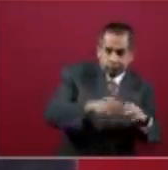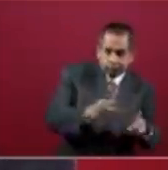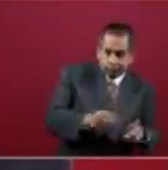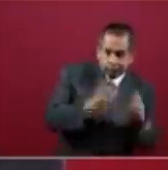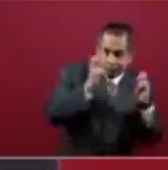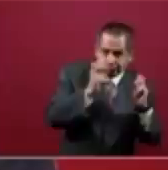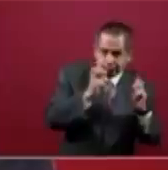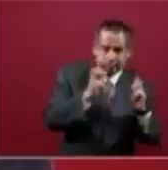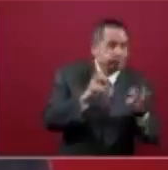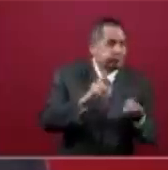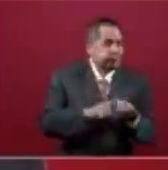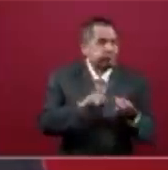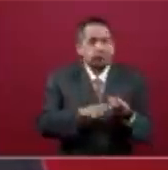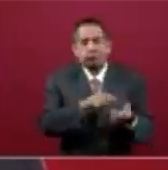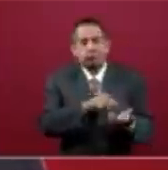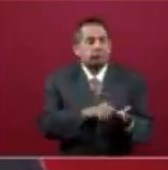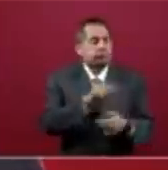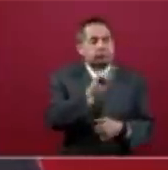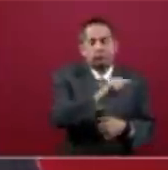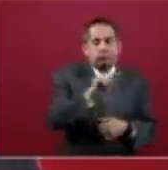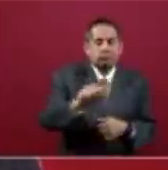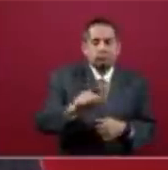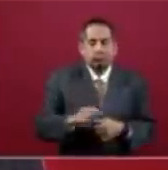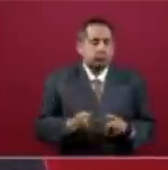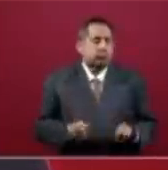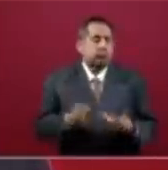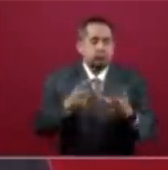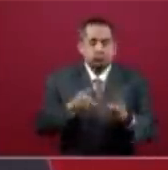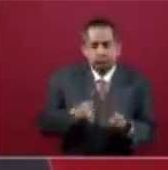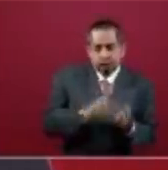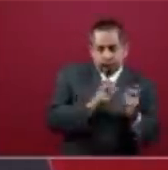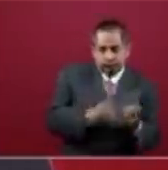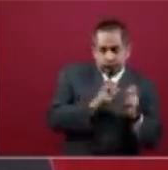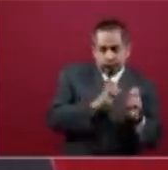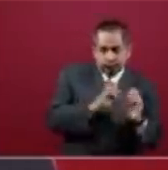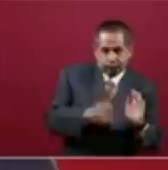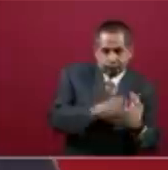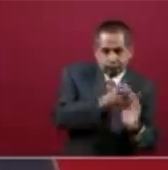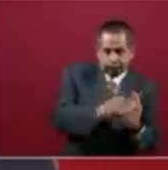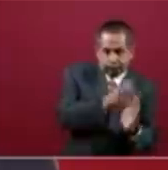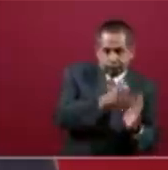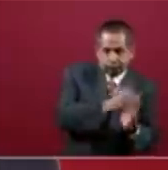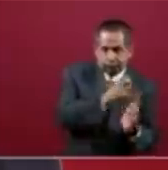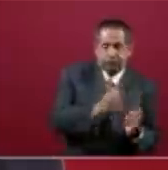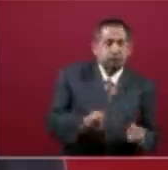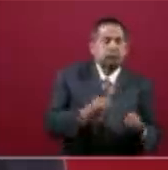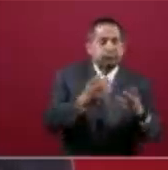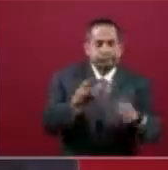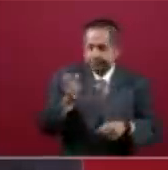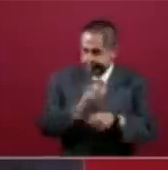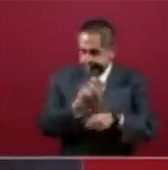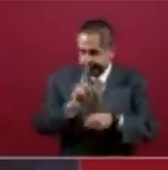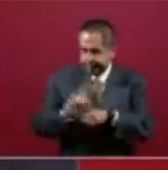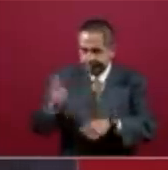y diario de lo que extraen de ductos, y diario